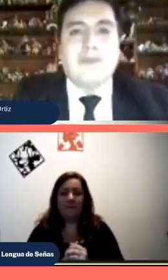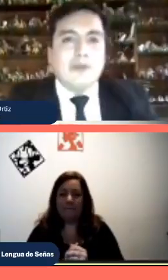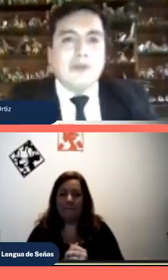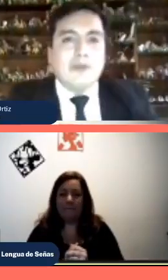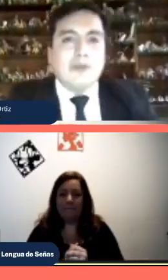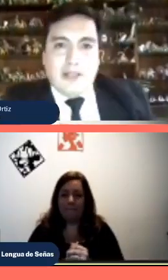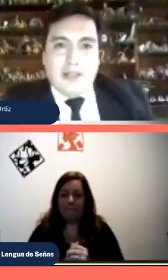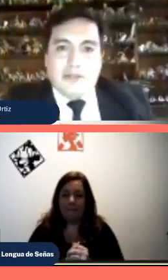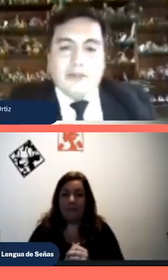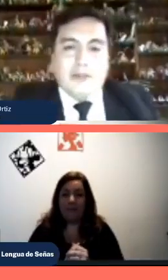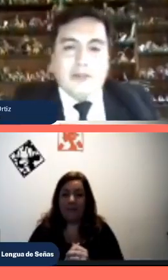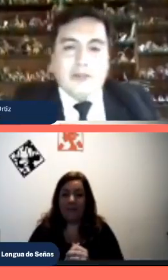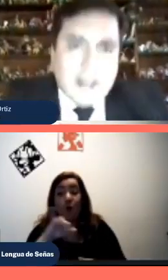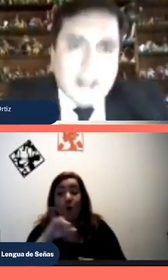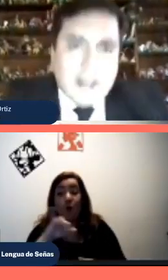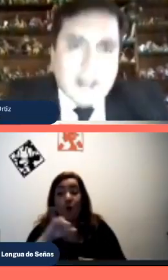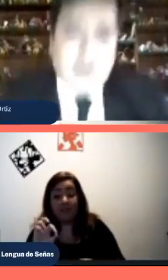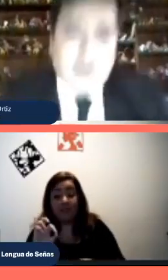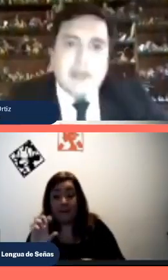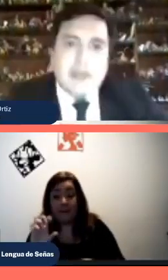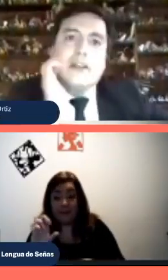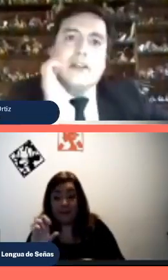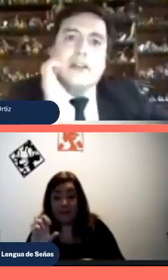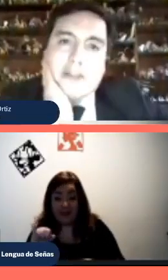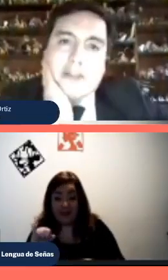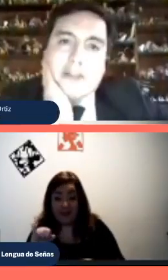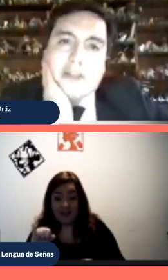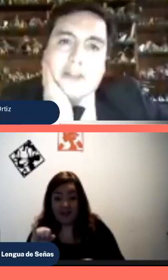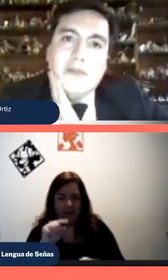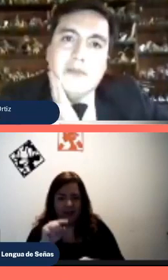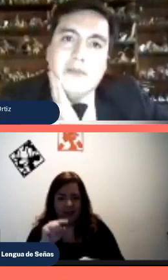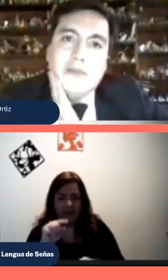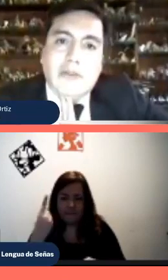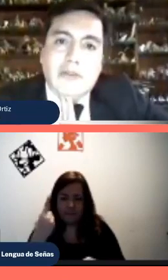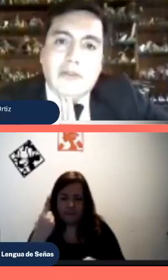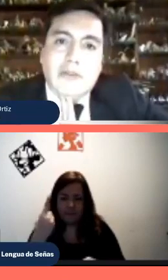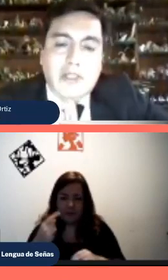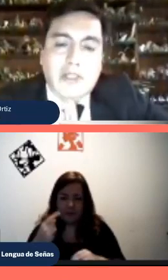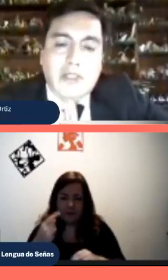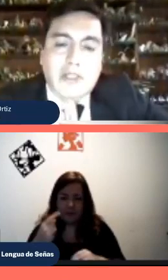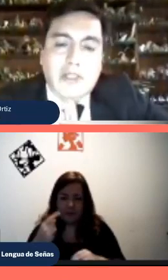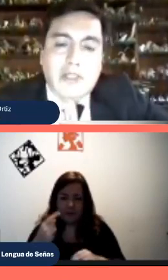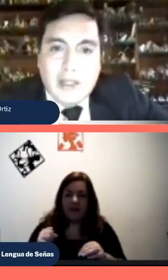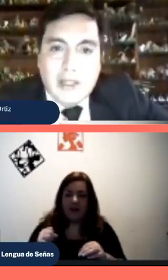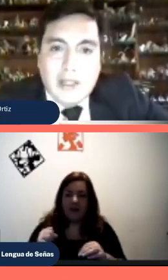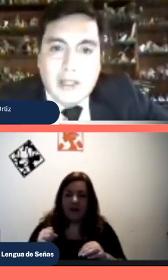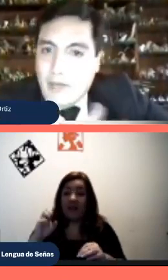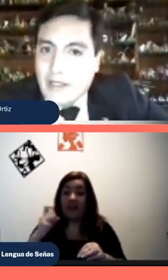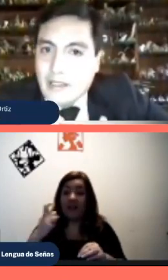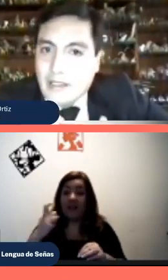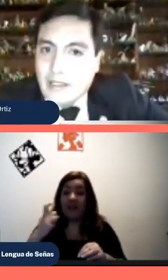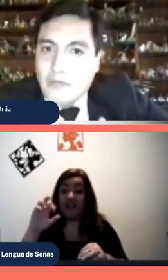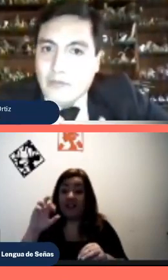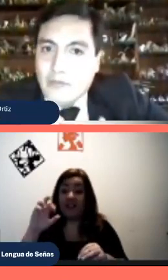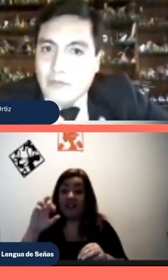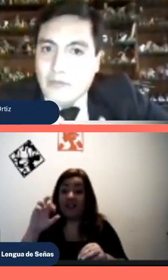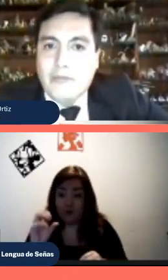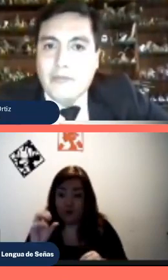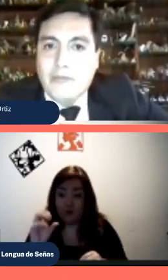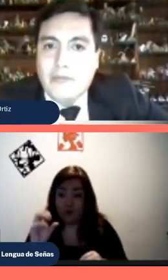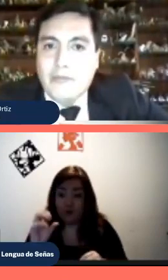Don José Pérez, de hecho, creo que él fue el primer egresado del magíster en paleontología. Él fue parte del